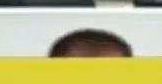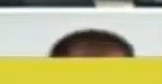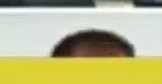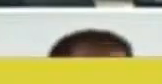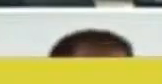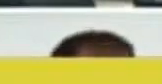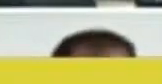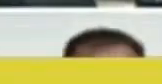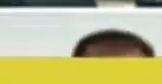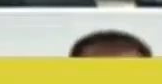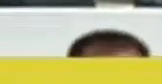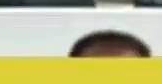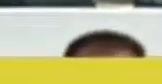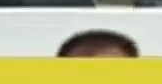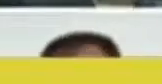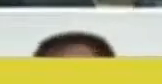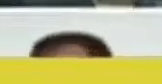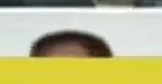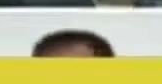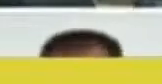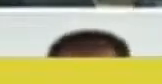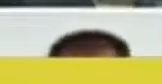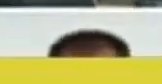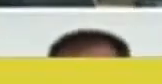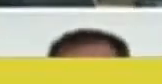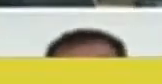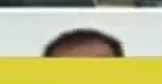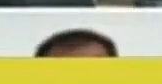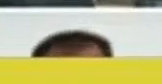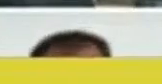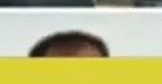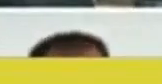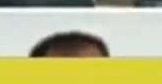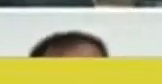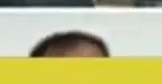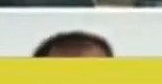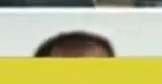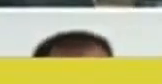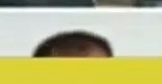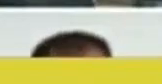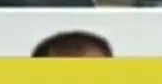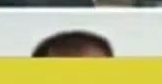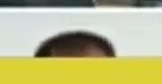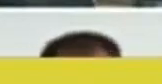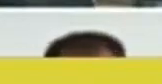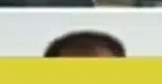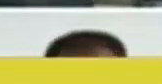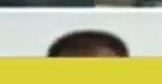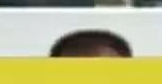los corresponsales se presenten con su nombre y con el medio, por favor.